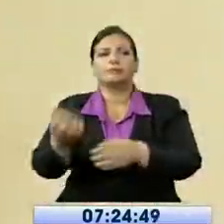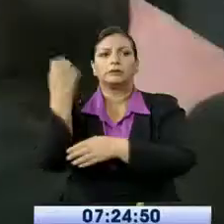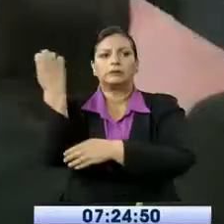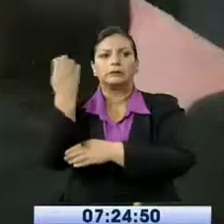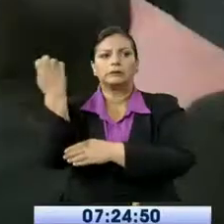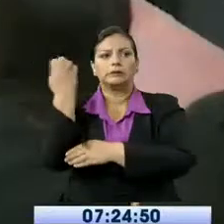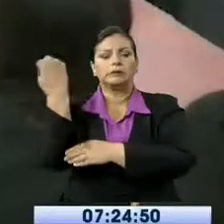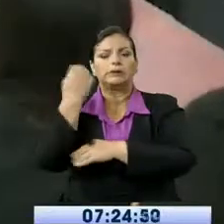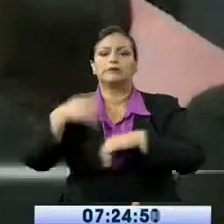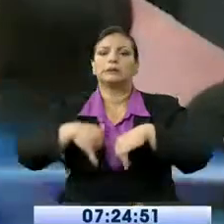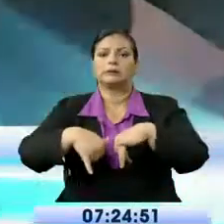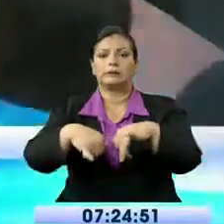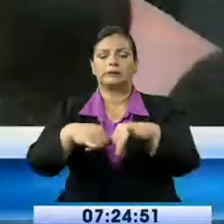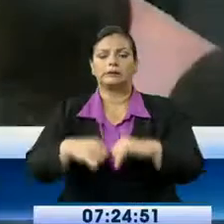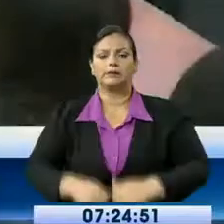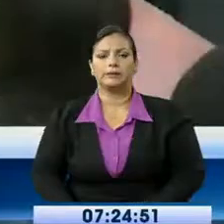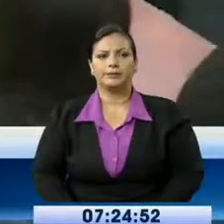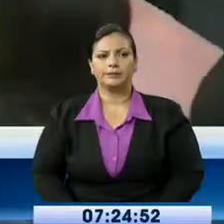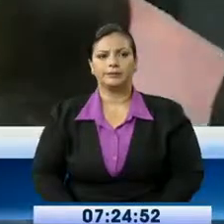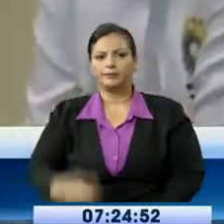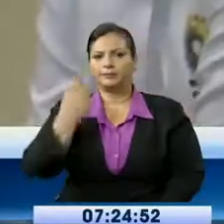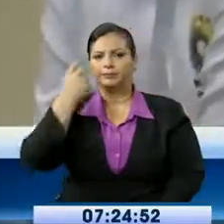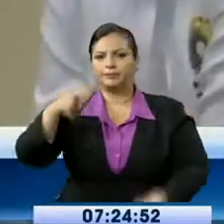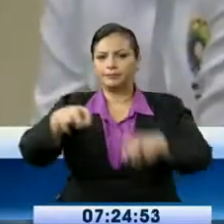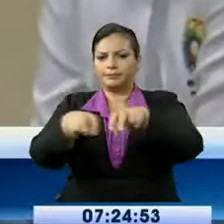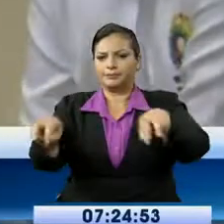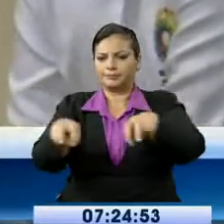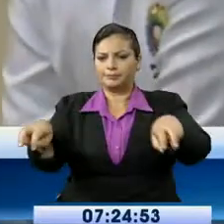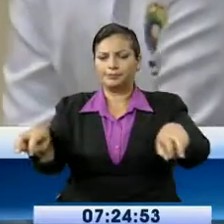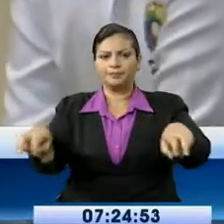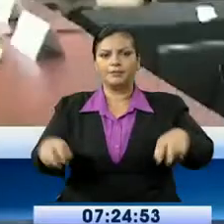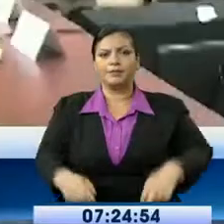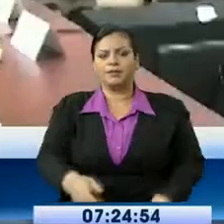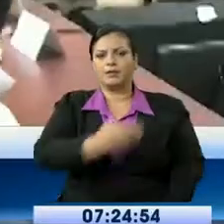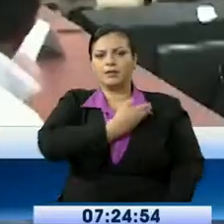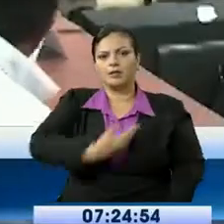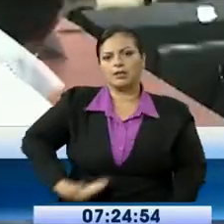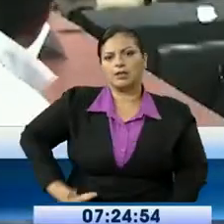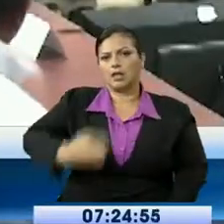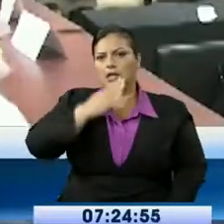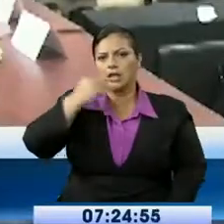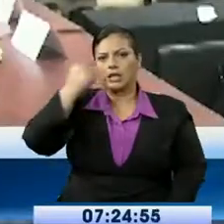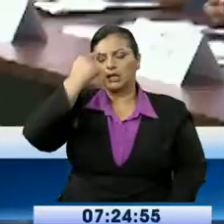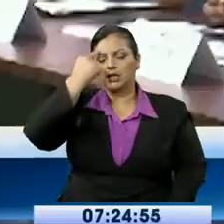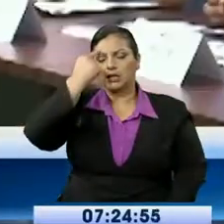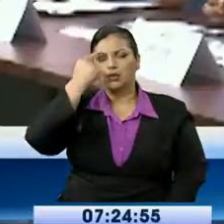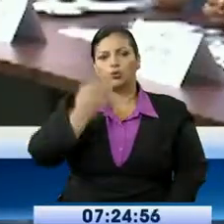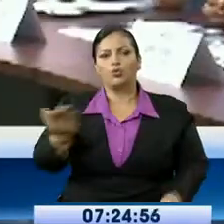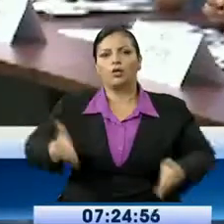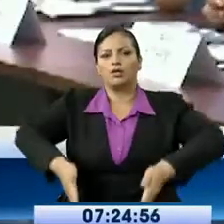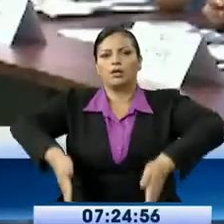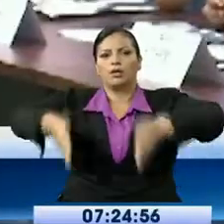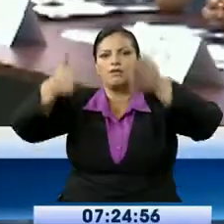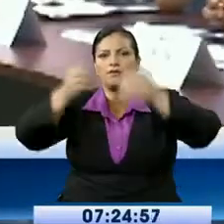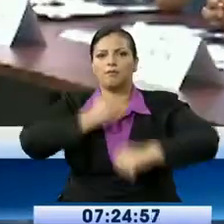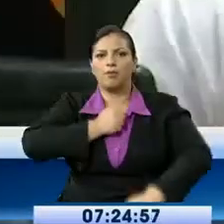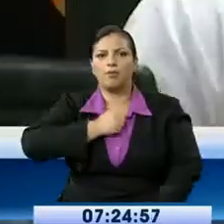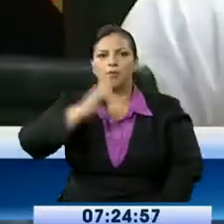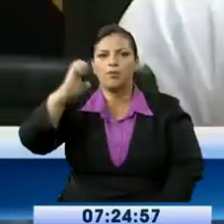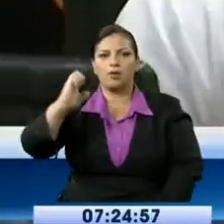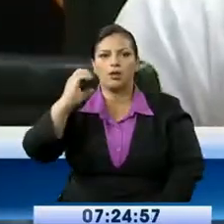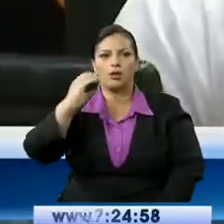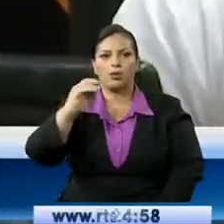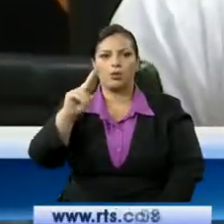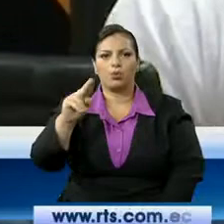su conversatorio con diferentes representantes de medios de comunicación en las instalaciones del EQ911 de Puerto Viejo, se refirió a